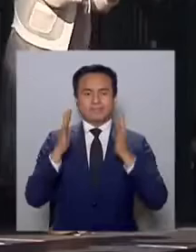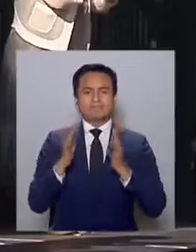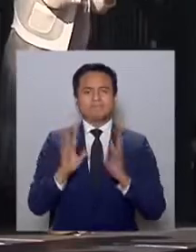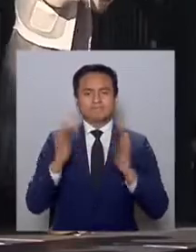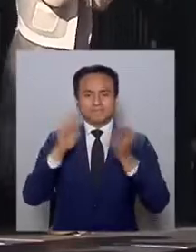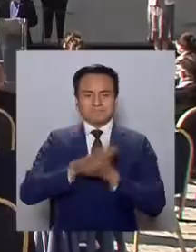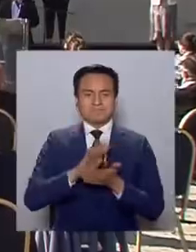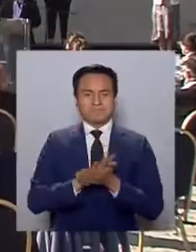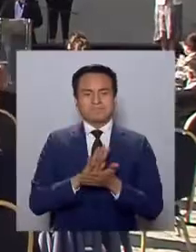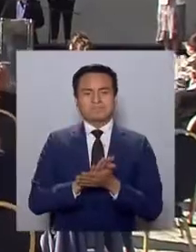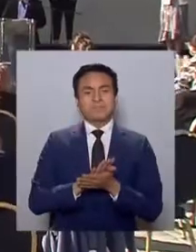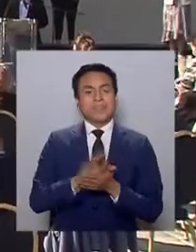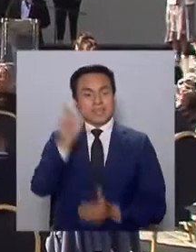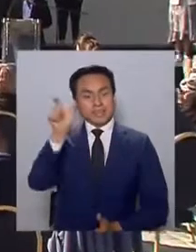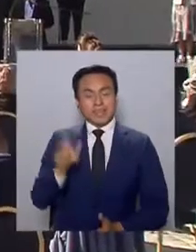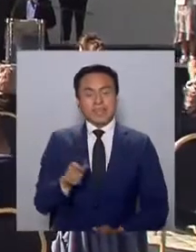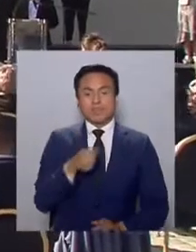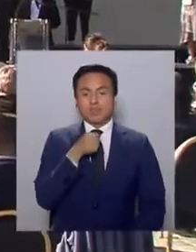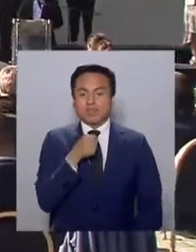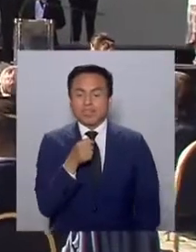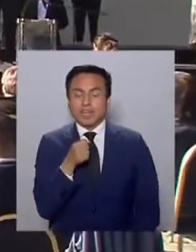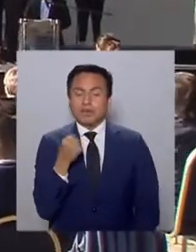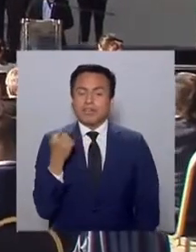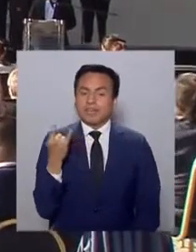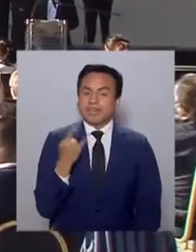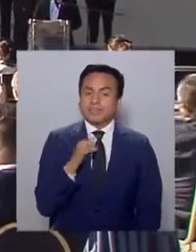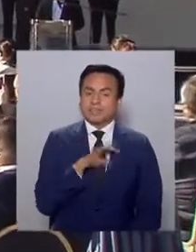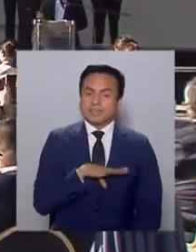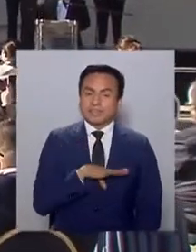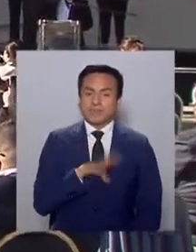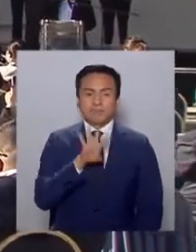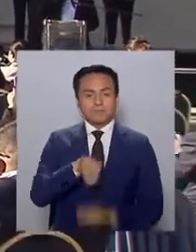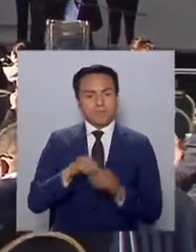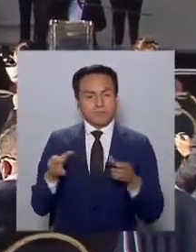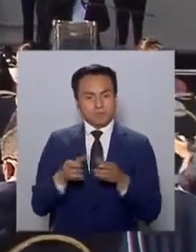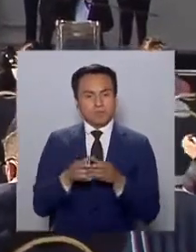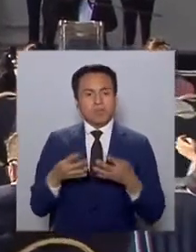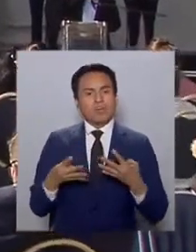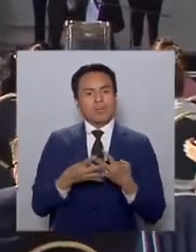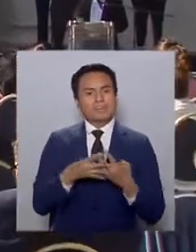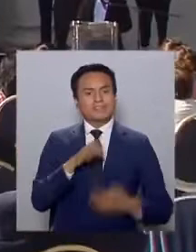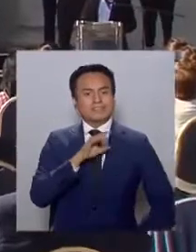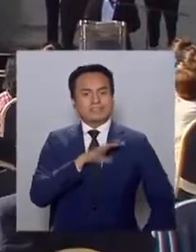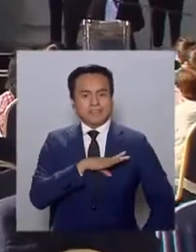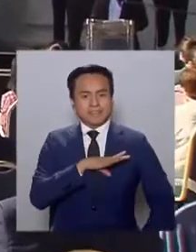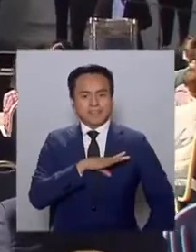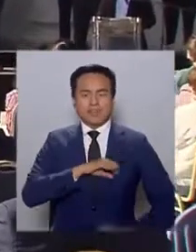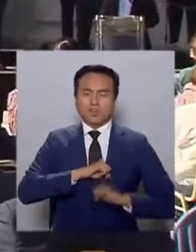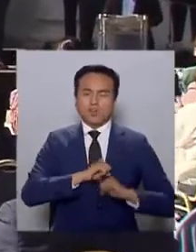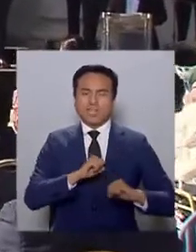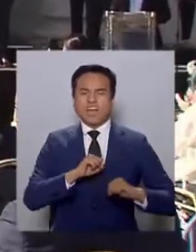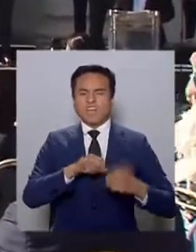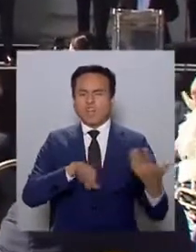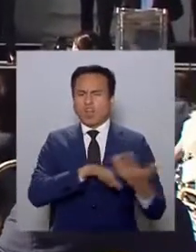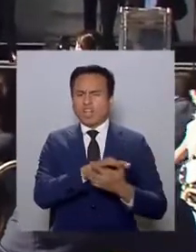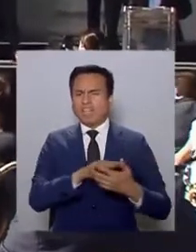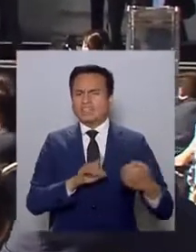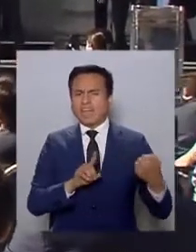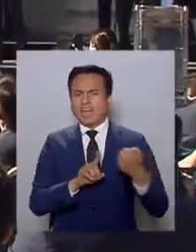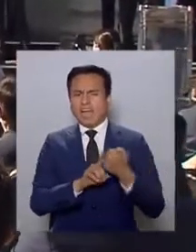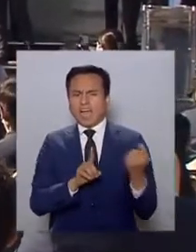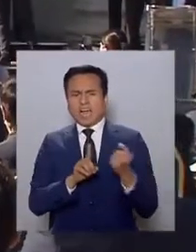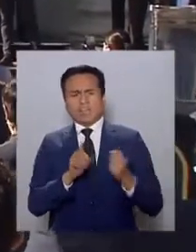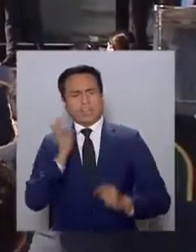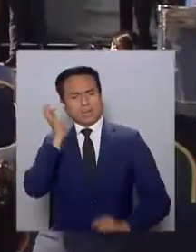Antonia Orellana Guarelo es periodista de la Universidad de Chile y miembro de la Red Chilena contra la Violencia hacia